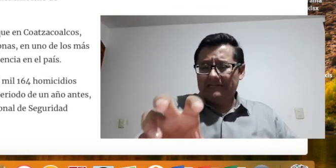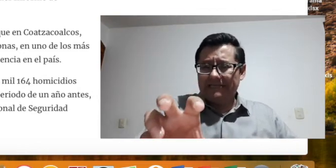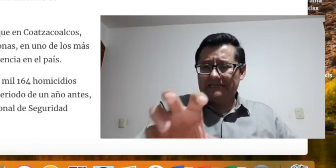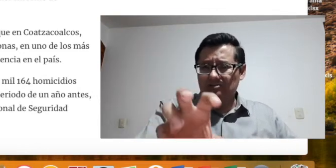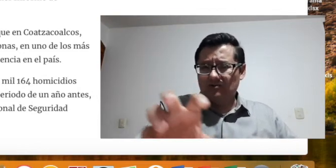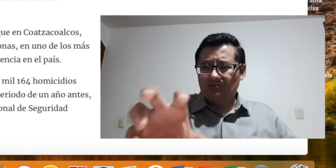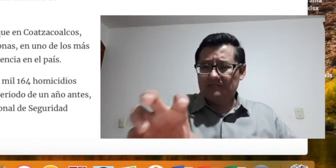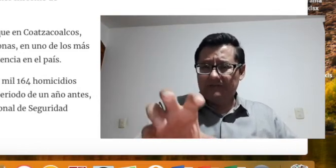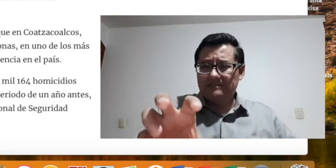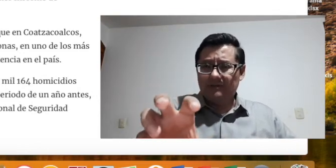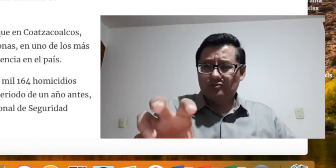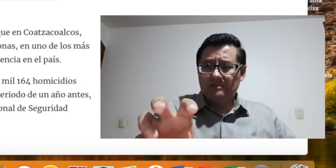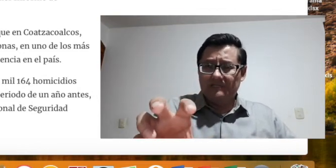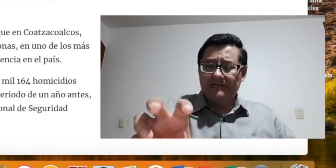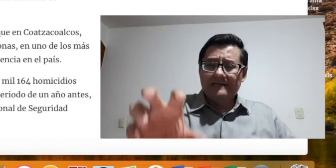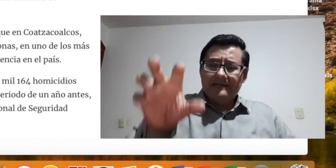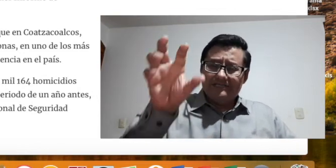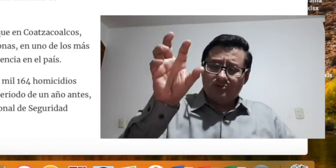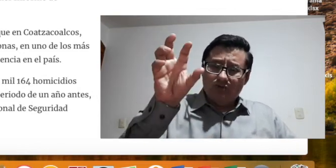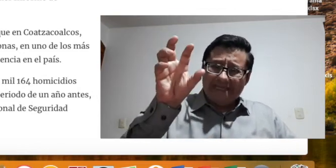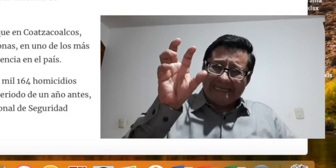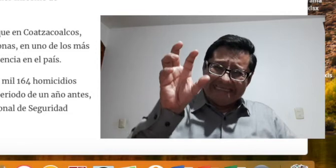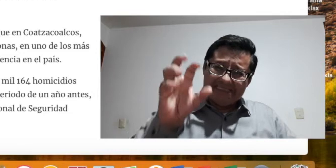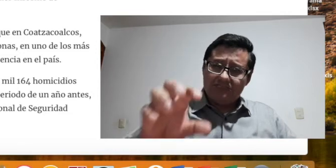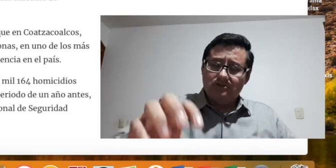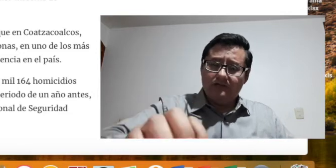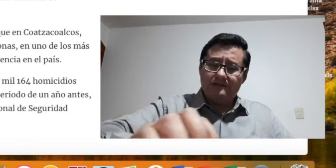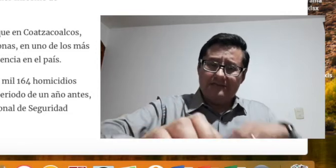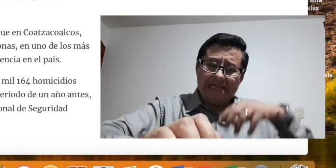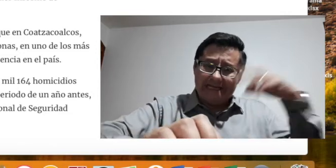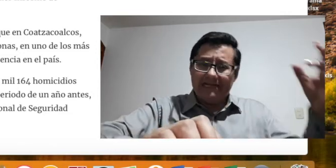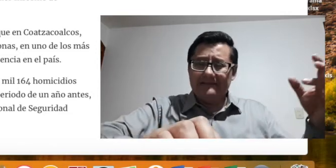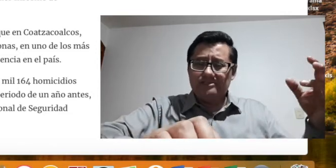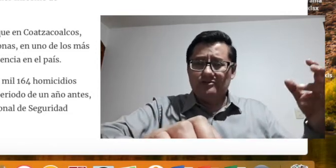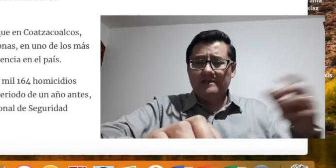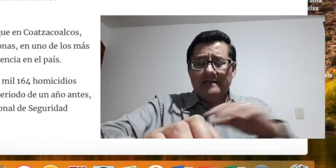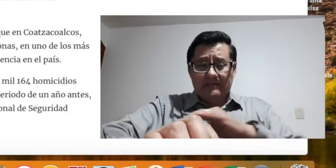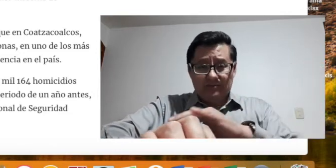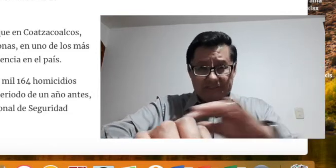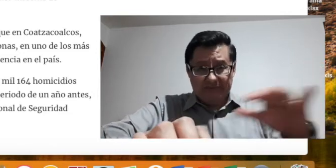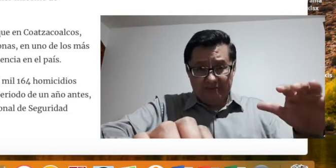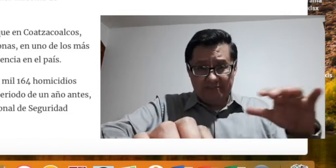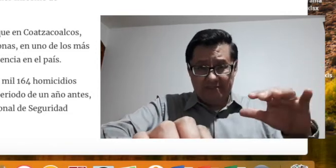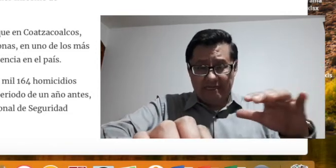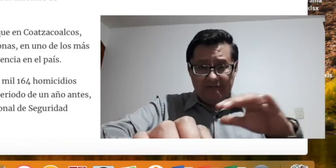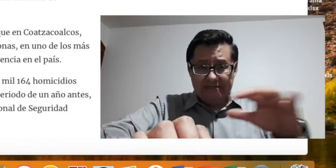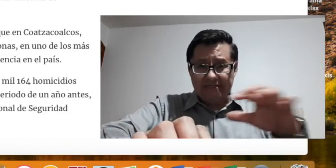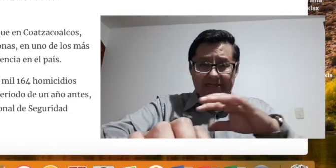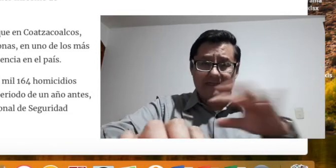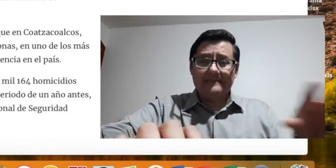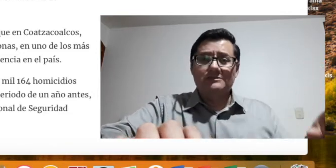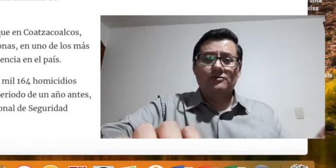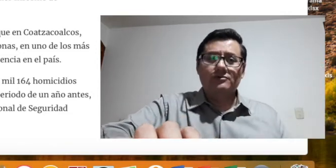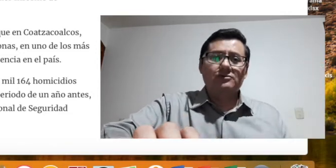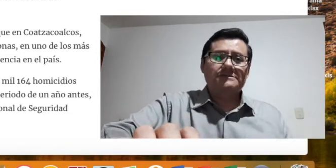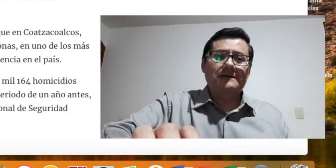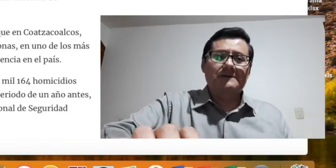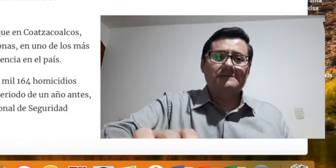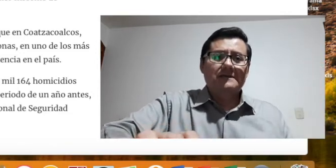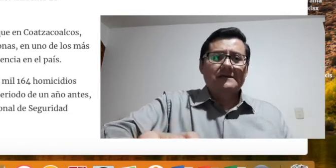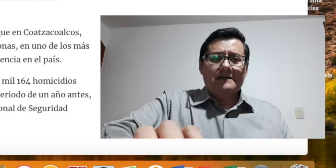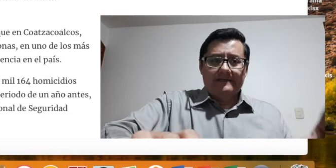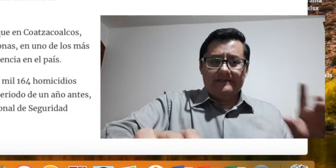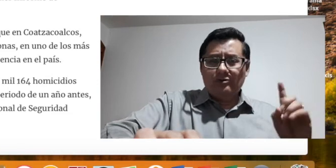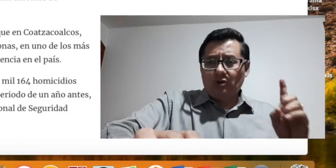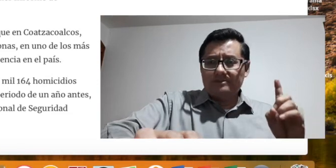las mañaneras, sus conferencias de prensa matutina, es un ejercicio de cara a la nación en donde se permite hablar de claridad de todos los